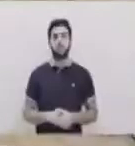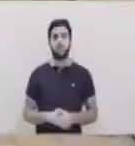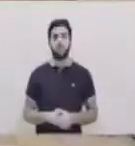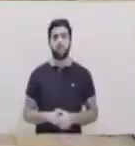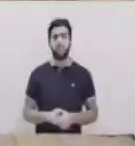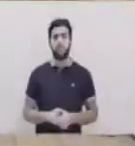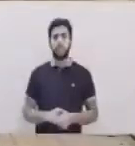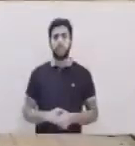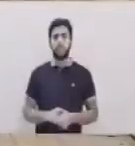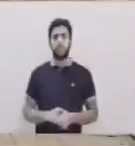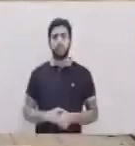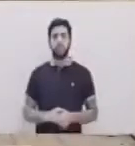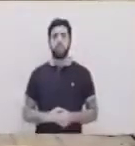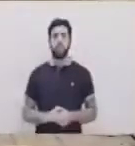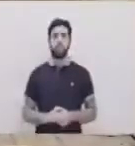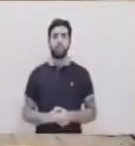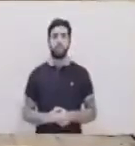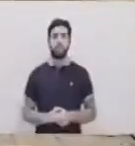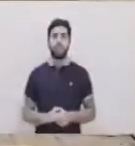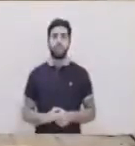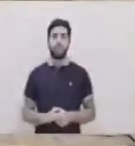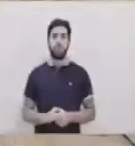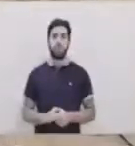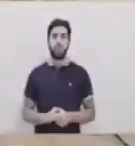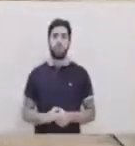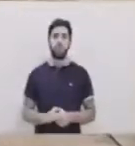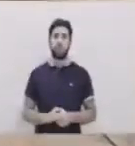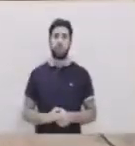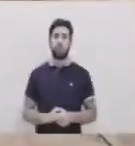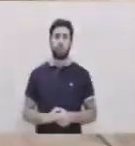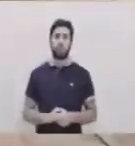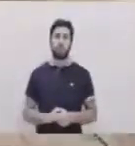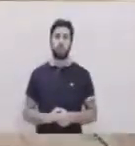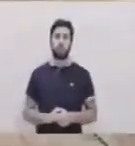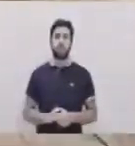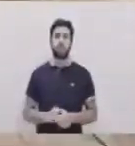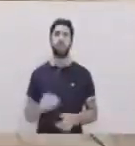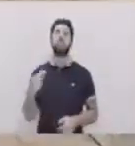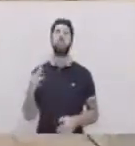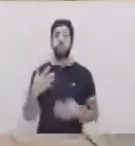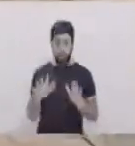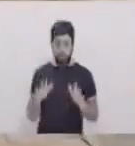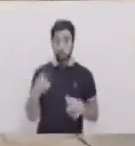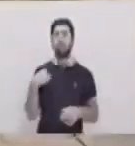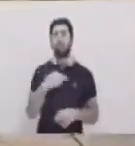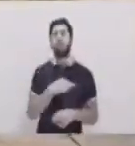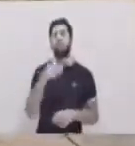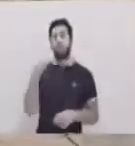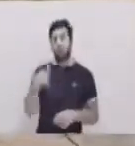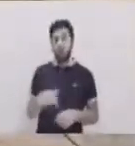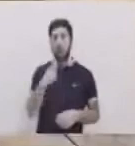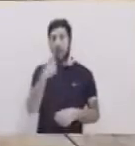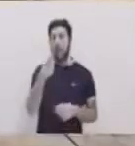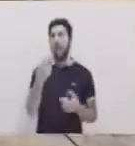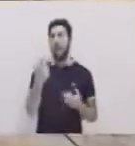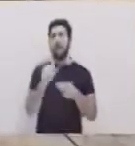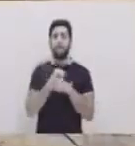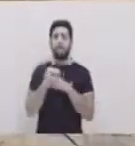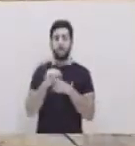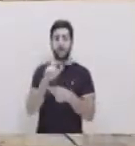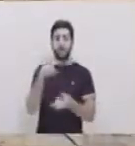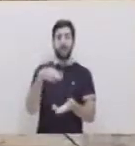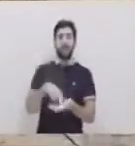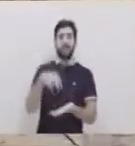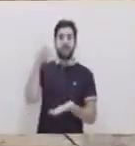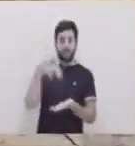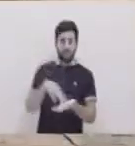Para aumentar nuestra frecuencia, vamos a realizar una pequeña serie de saltos para ir ya familiarizándose